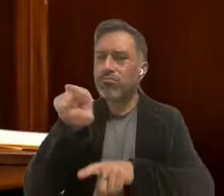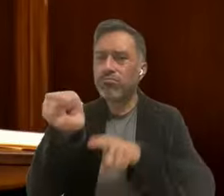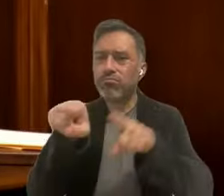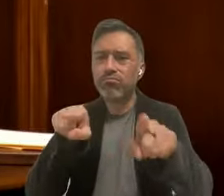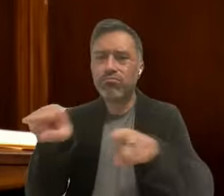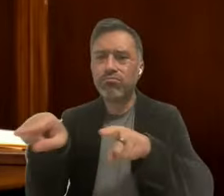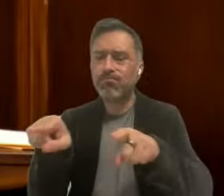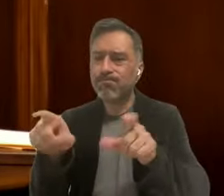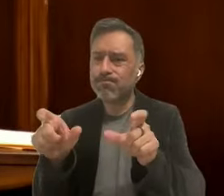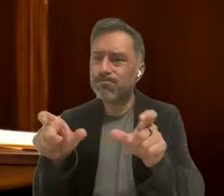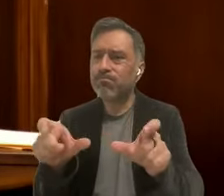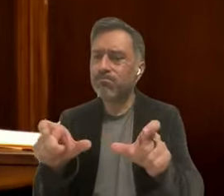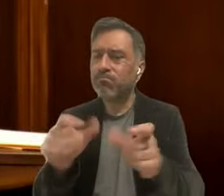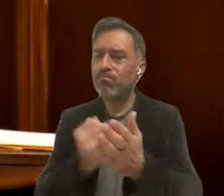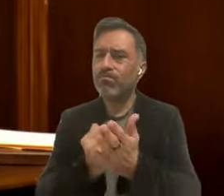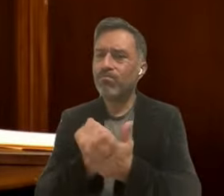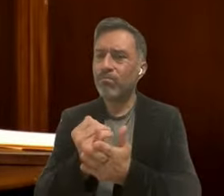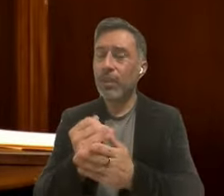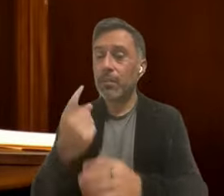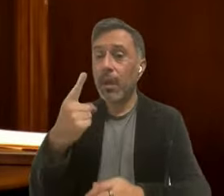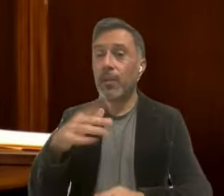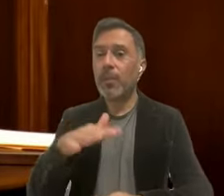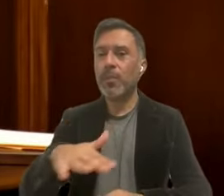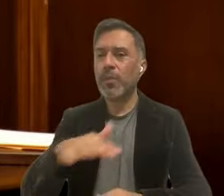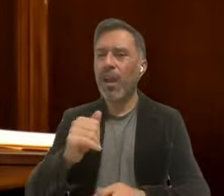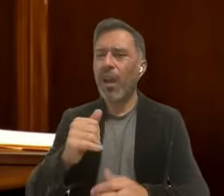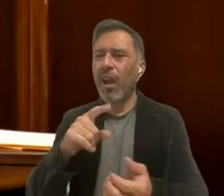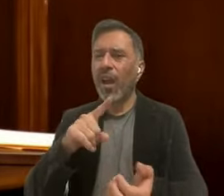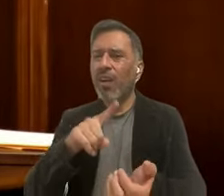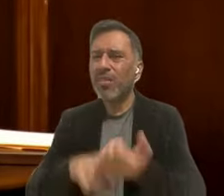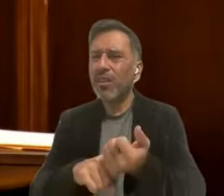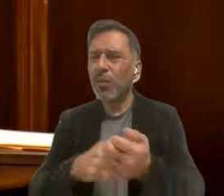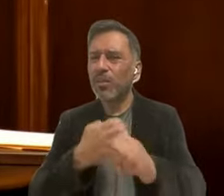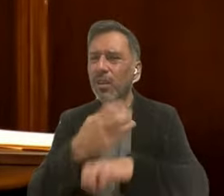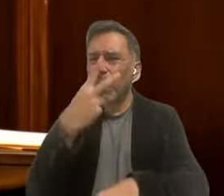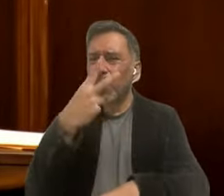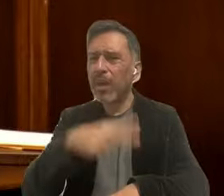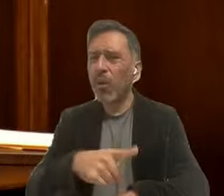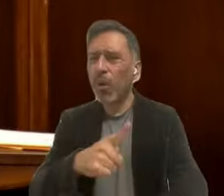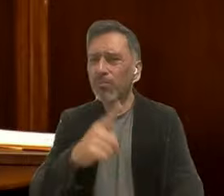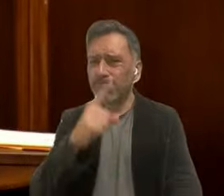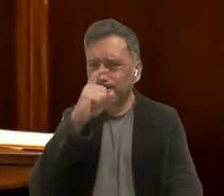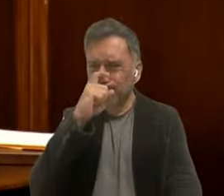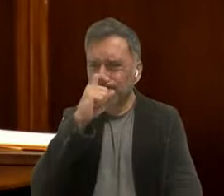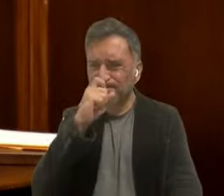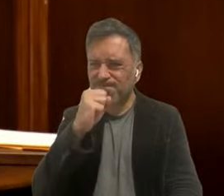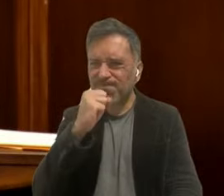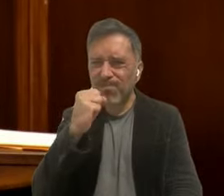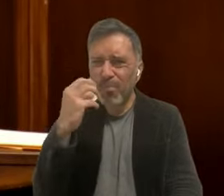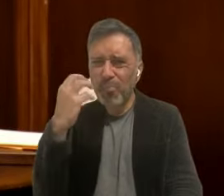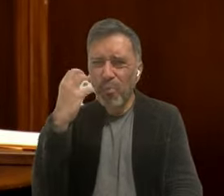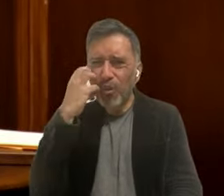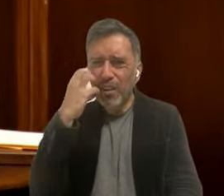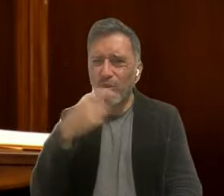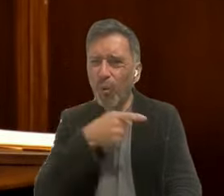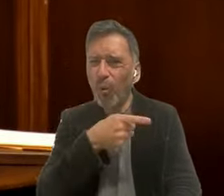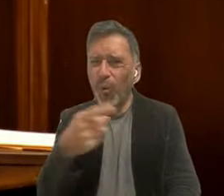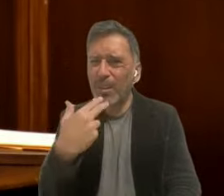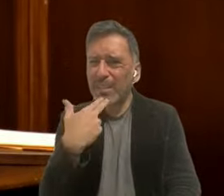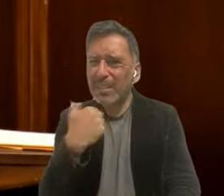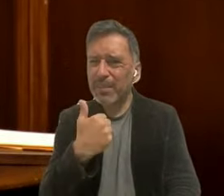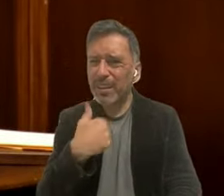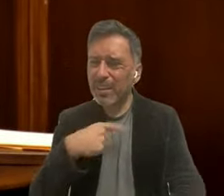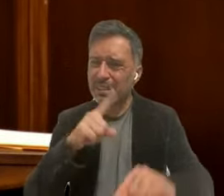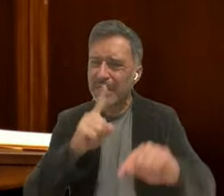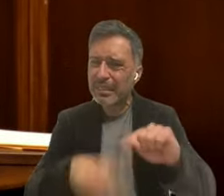definitiva, para sacar toda la pudedumbre de nuestro Estado, se necesita y se requiere de tiempo,